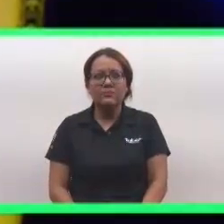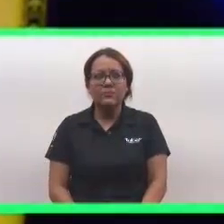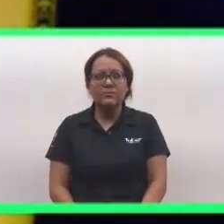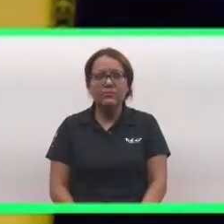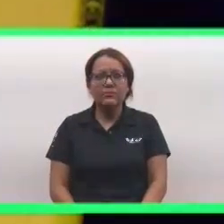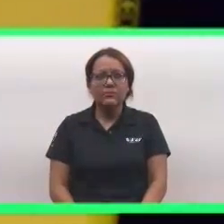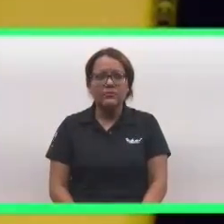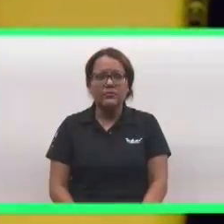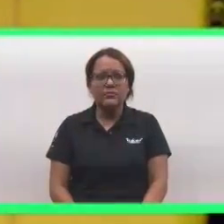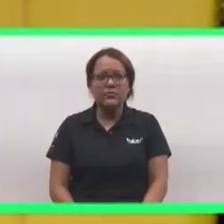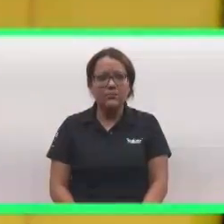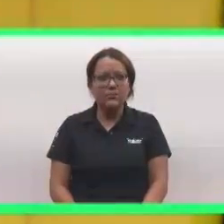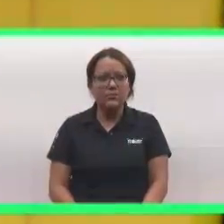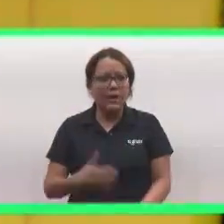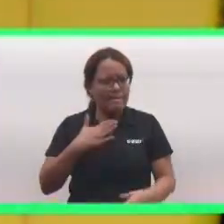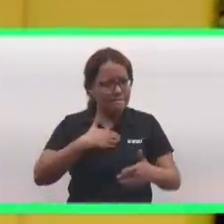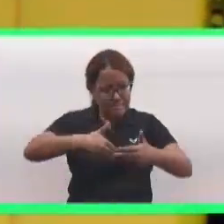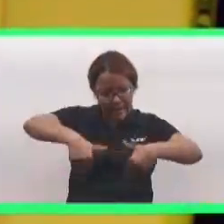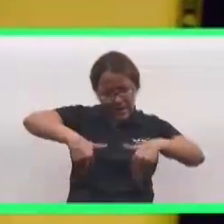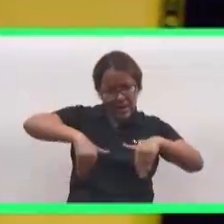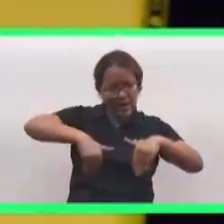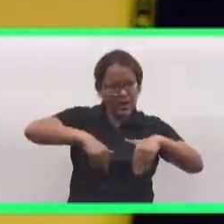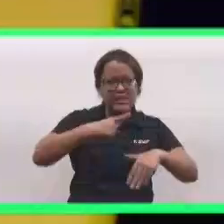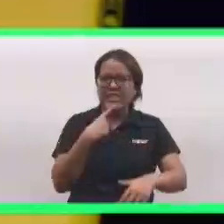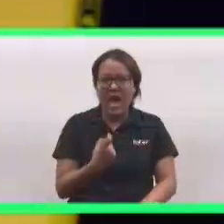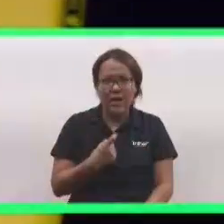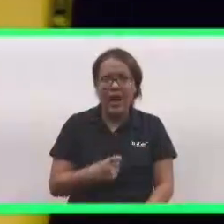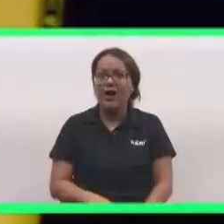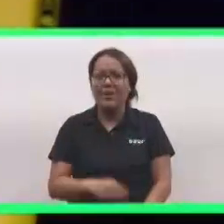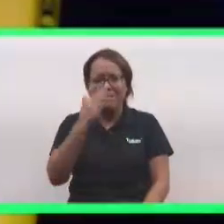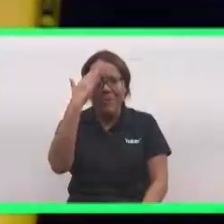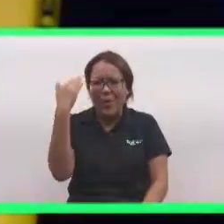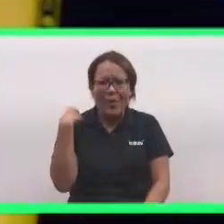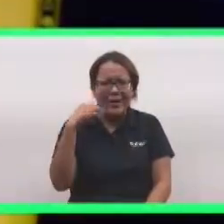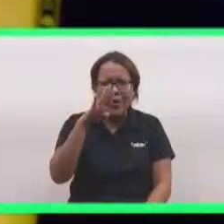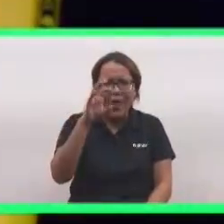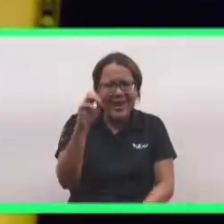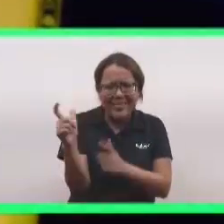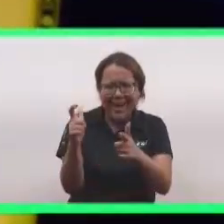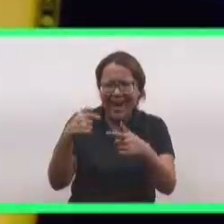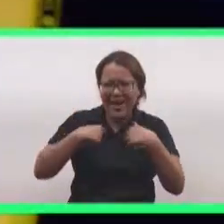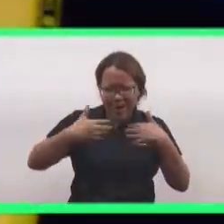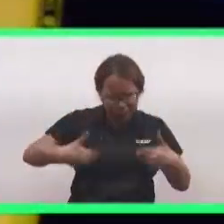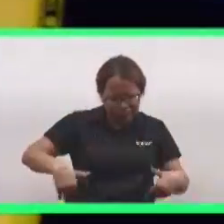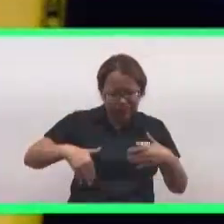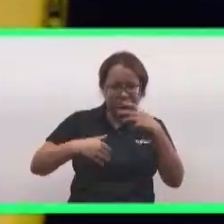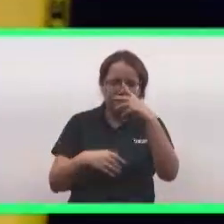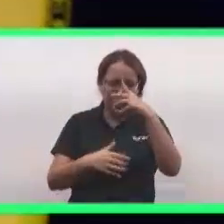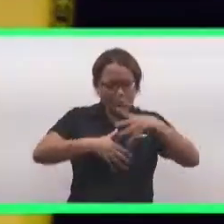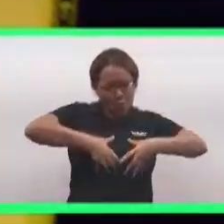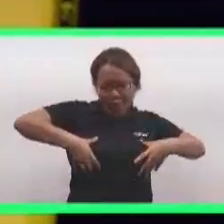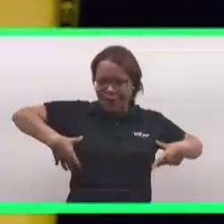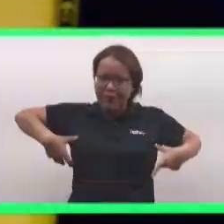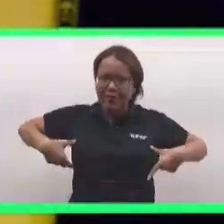¿Y quién se puso mi minifalda? La vieja de 40 años, se mete sinvergüenza, a esta edad preguntando, ¿quién anda mi